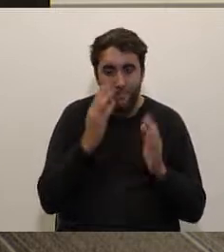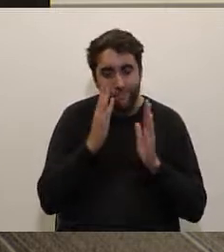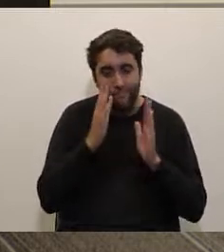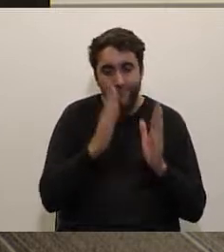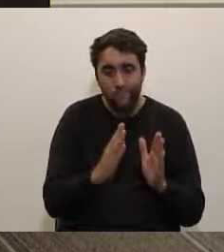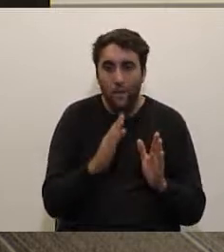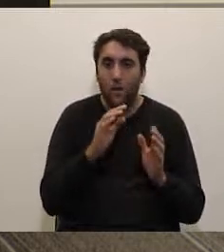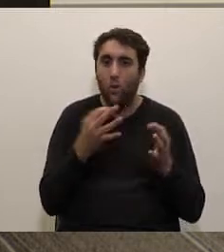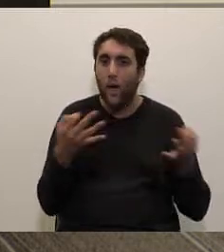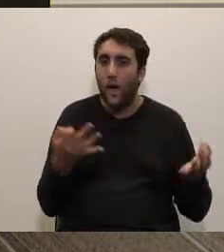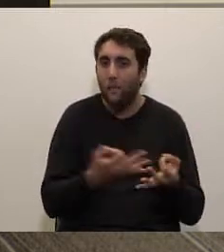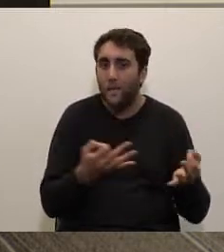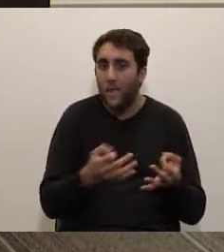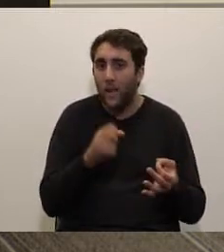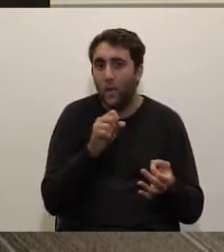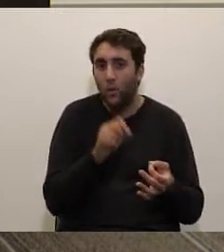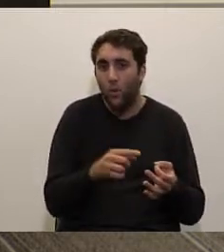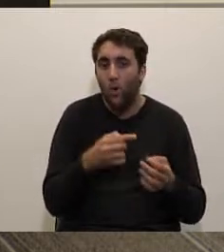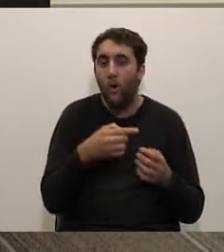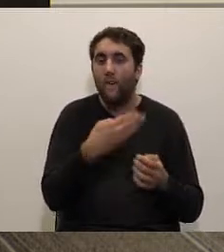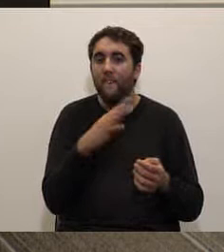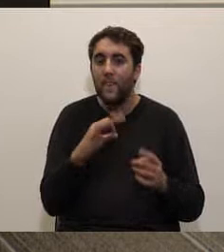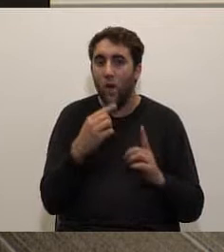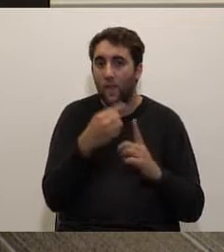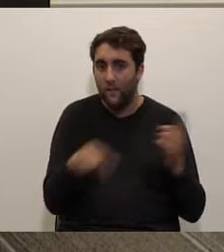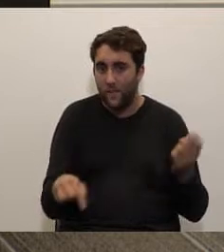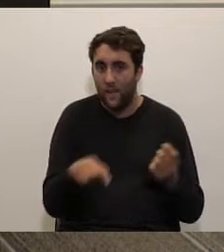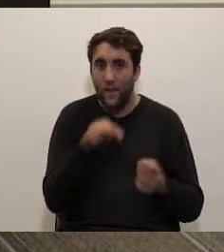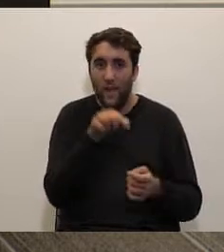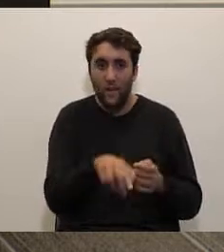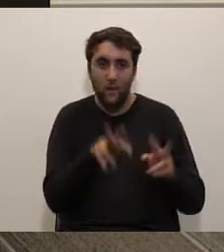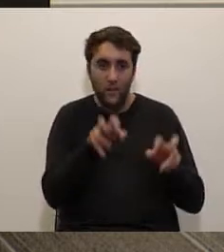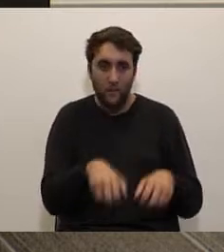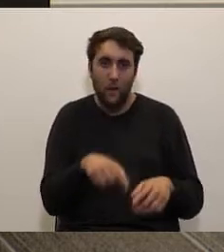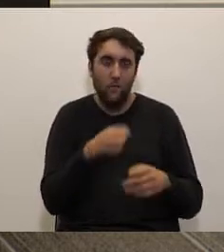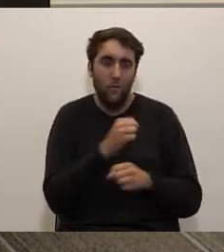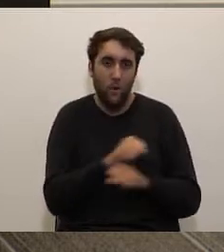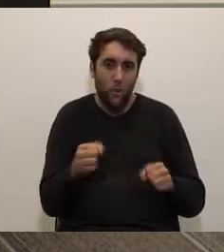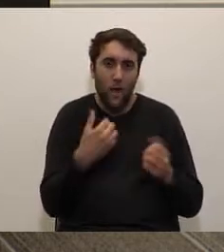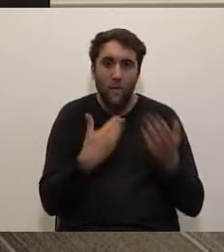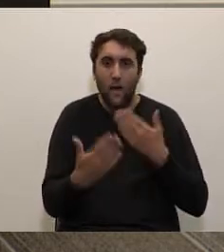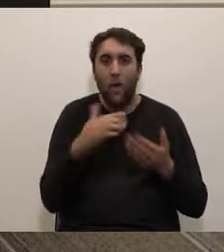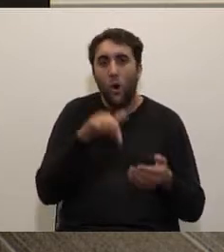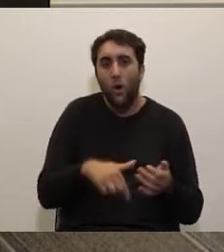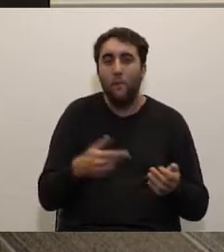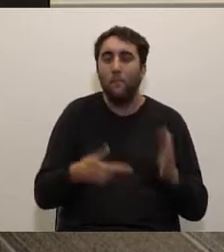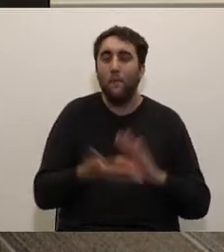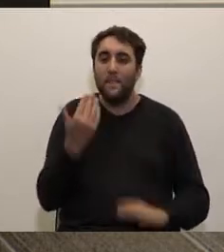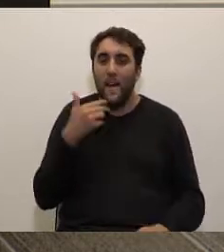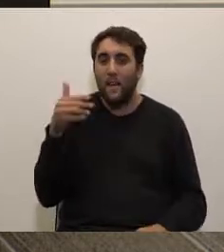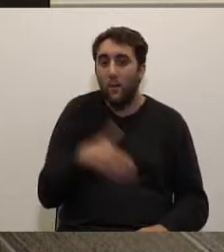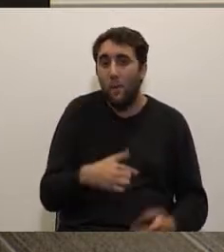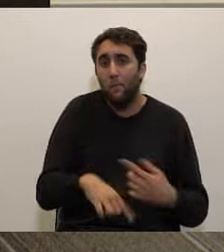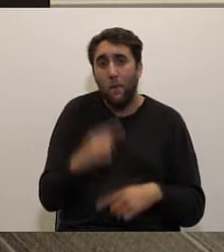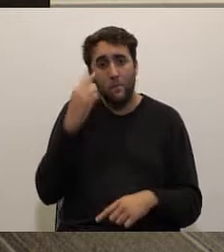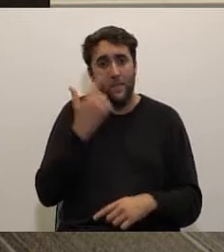estudio de los patrones especiales y temporales de la biodiversidad. Creo que de este punto no vamos a tener mucho espacio para hablar, que vamos a hablar más del activismo, pero me pareció